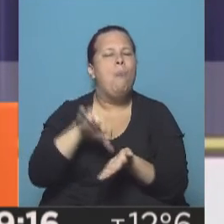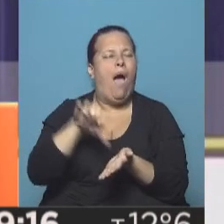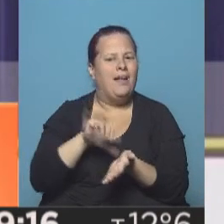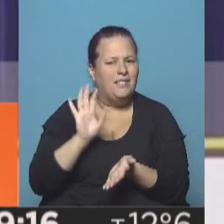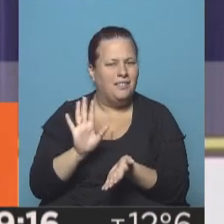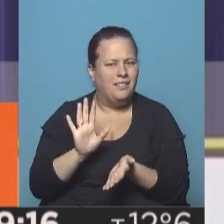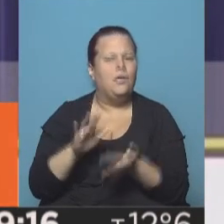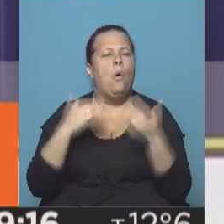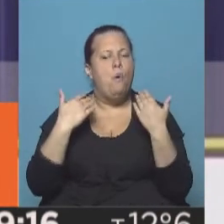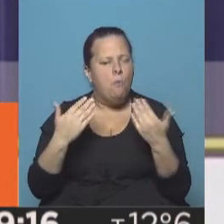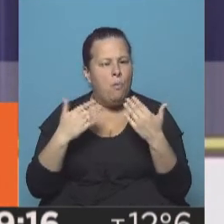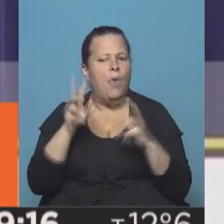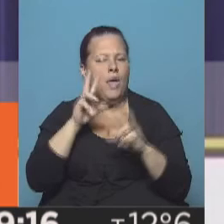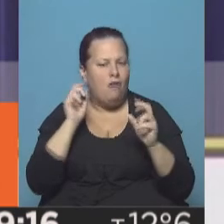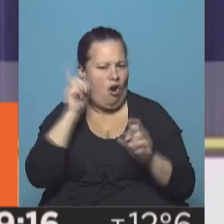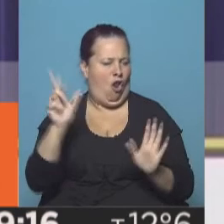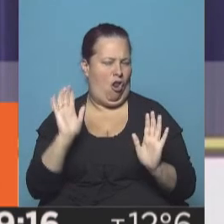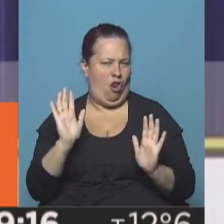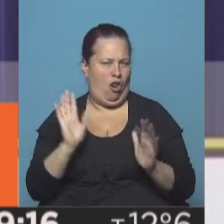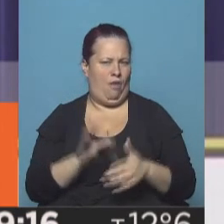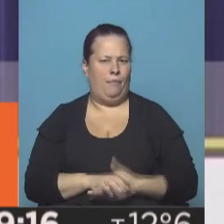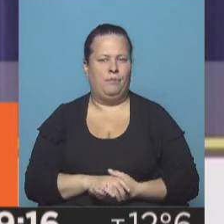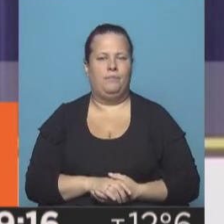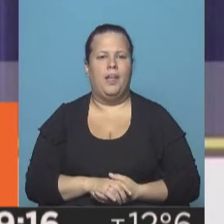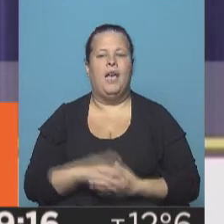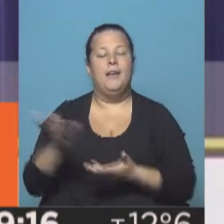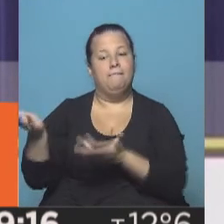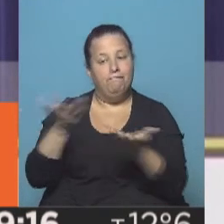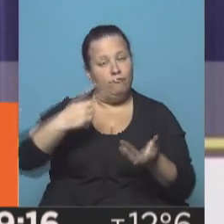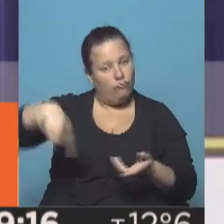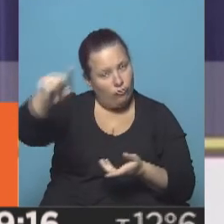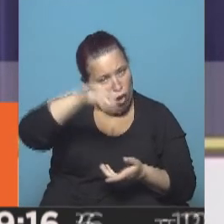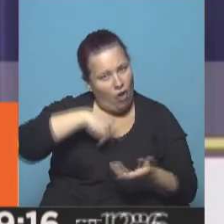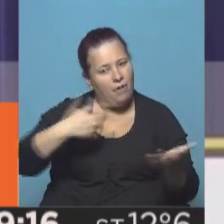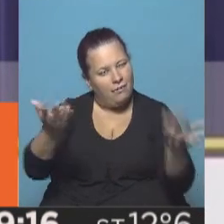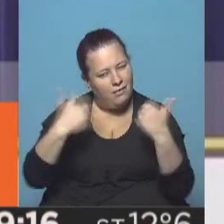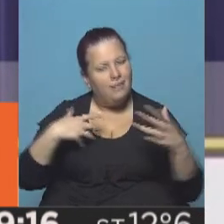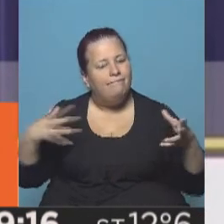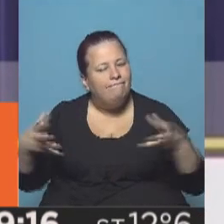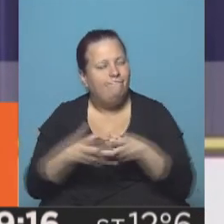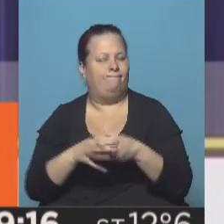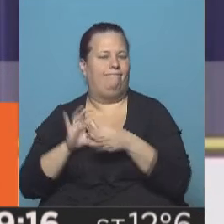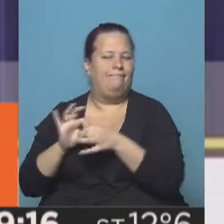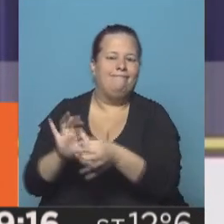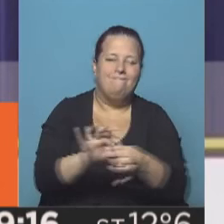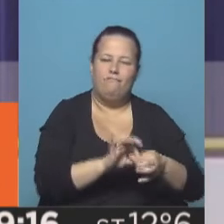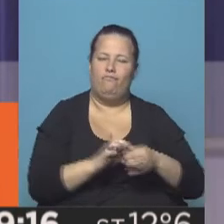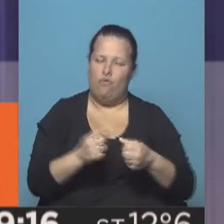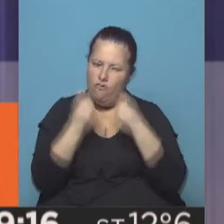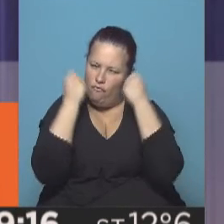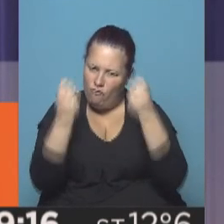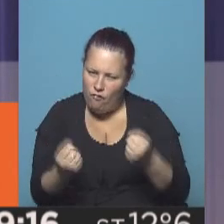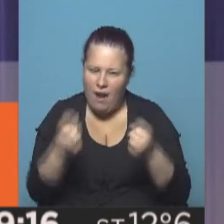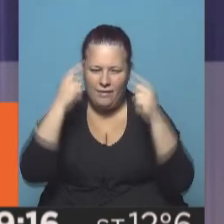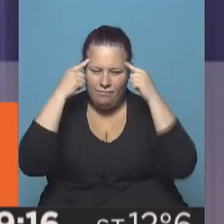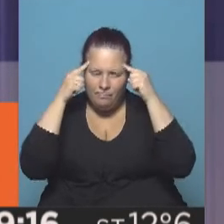lograremos construirla los invito a todos a que unamos nuestras fuerzas nuestras